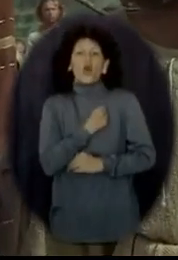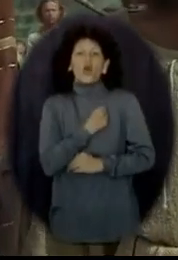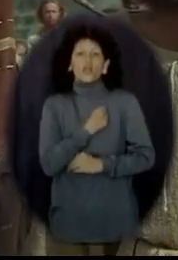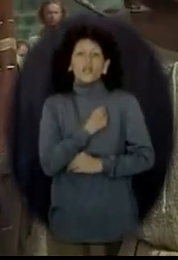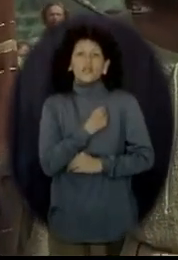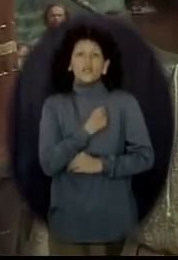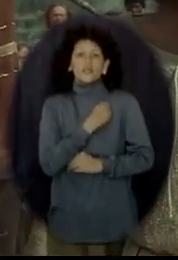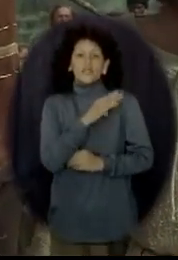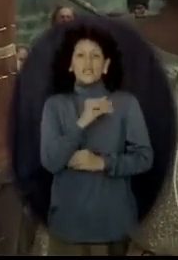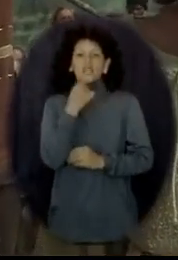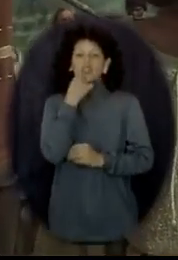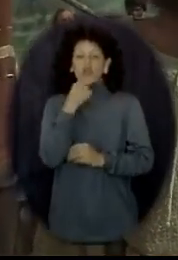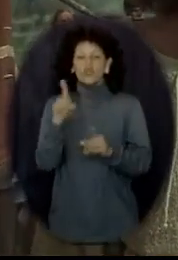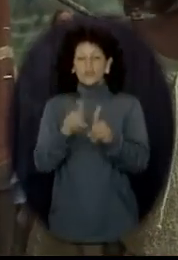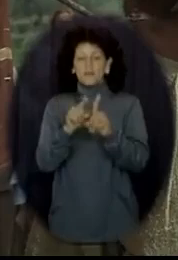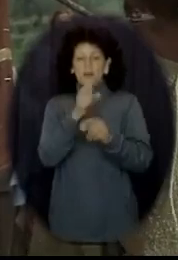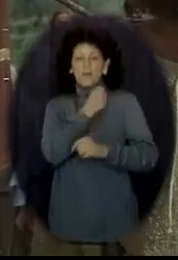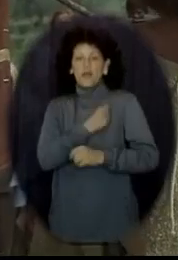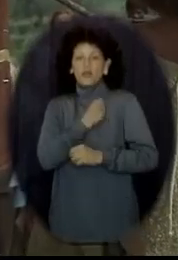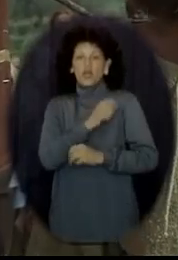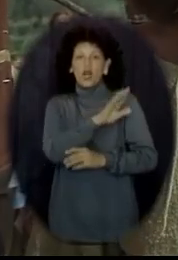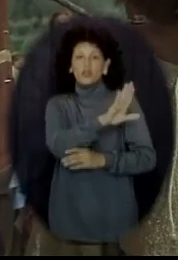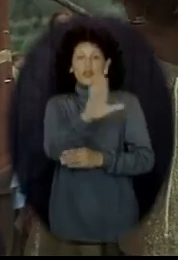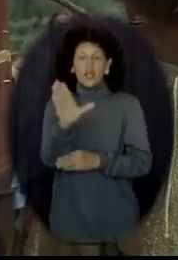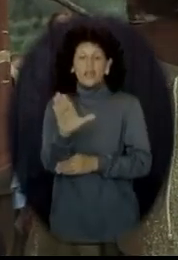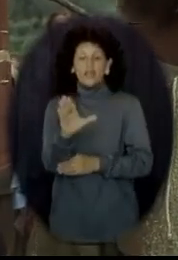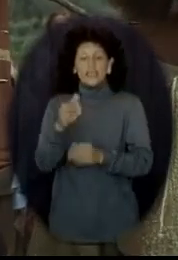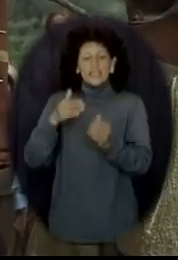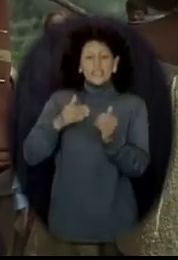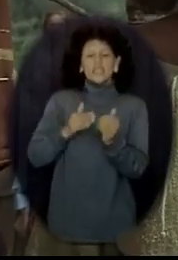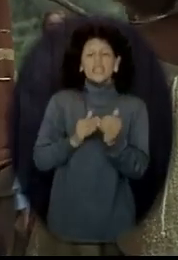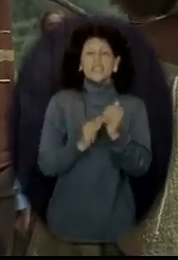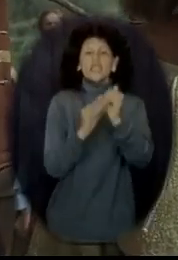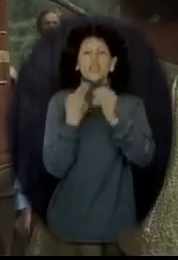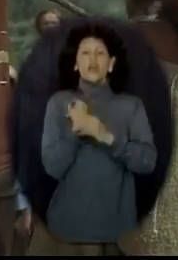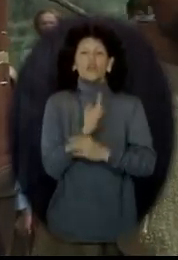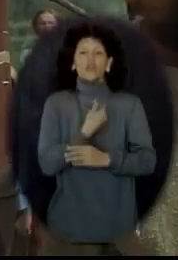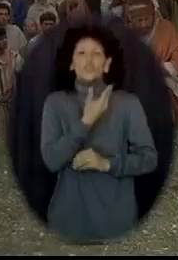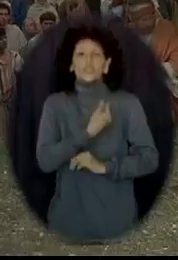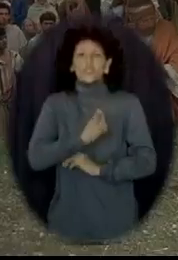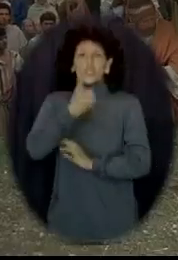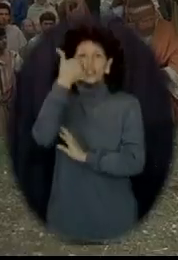Perdonen y Dios los perdonará. ¡Guíanos, Señor!